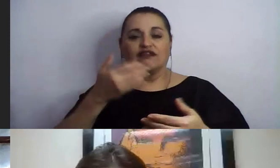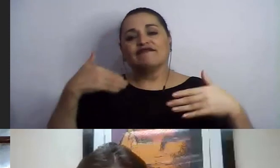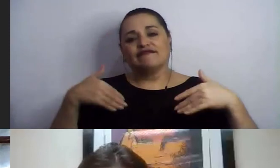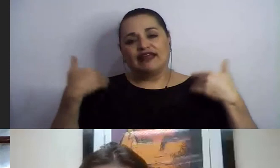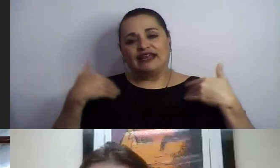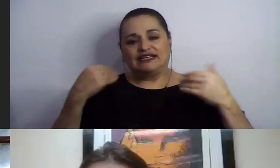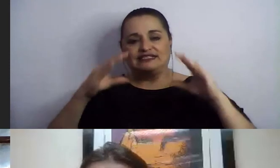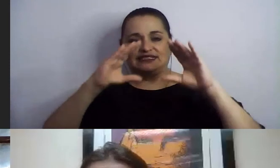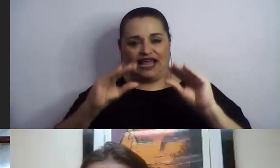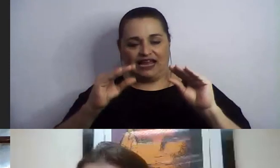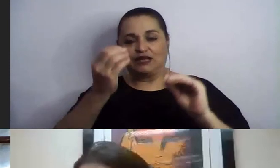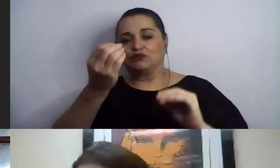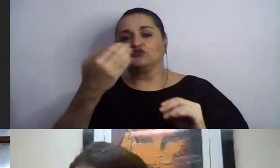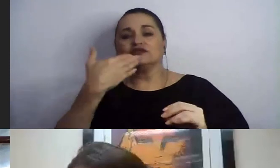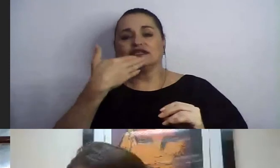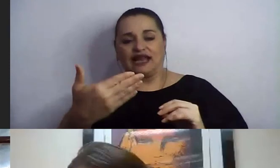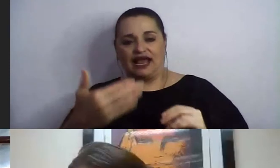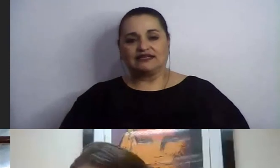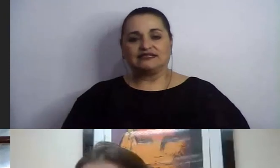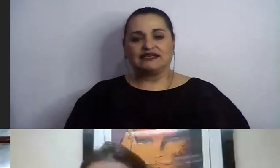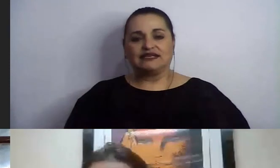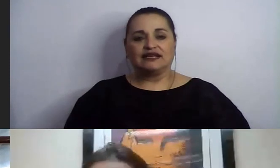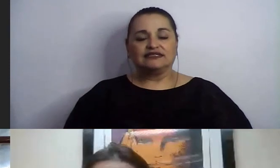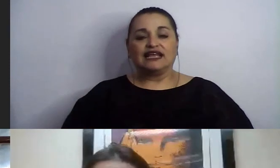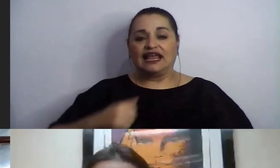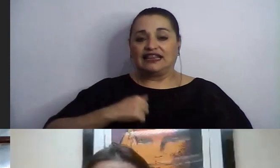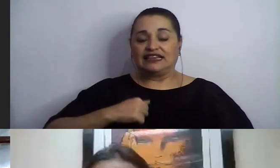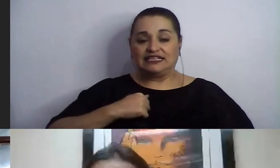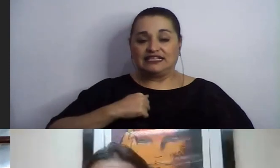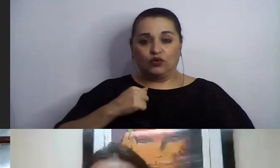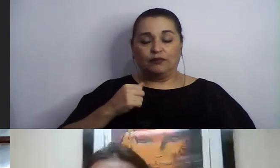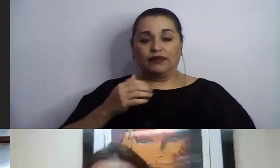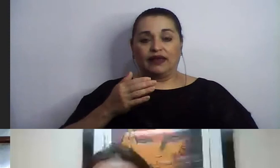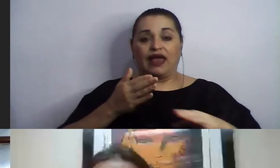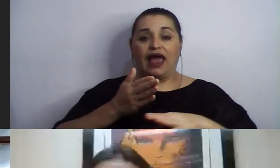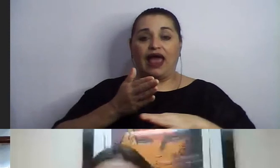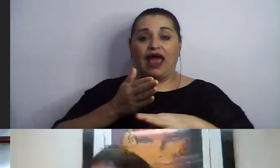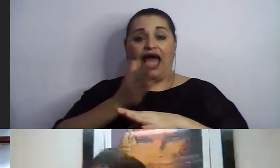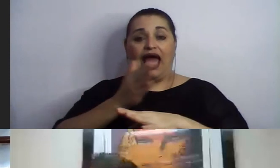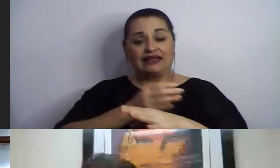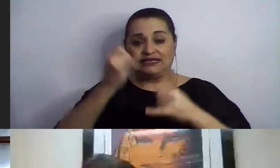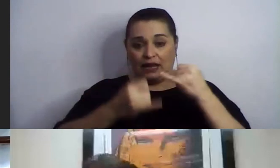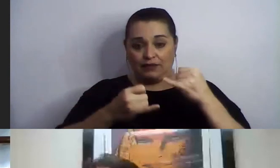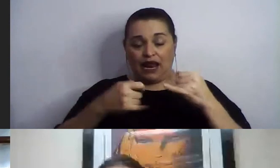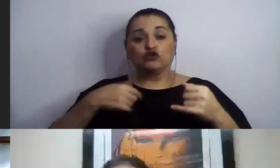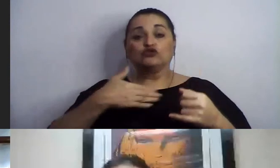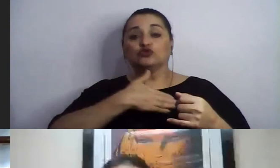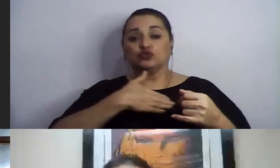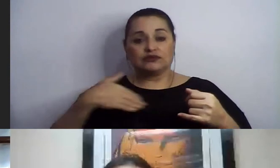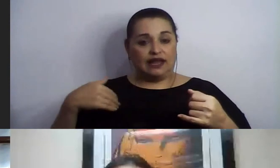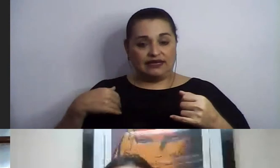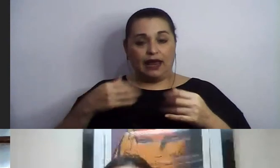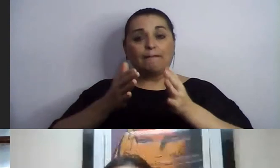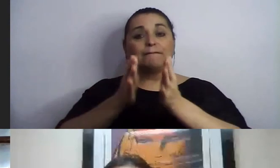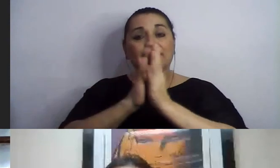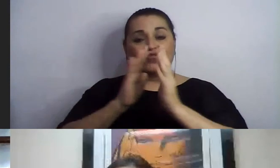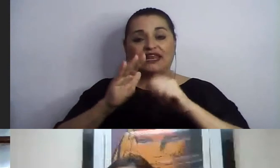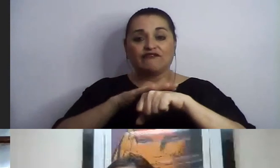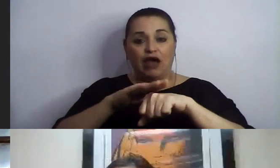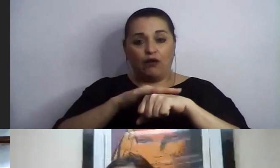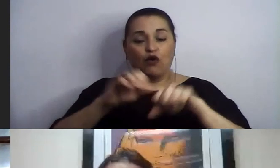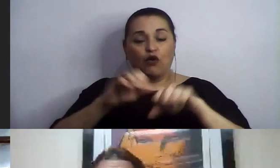muchas gracias disculpen ya Tatiana antes de si nos gustaría pedir el favor a ver si